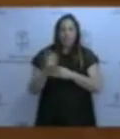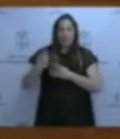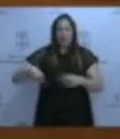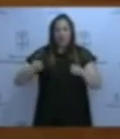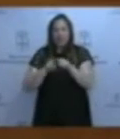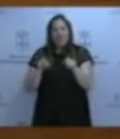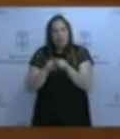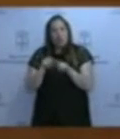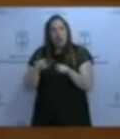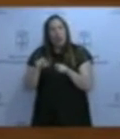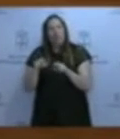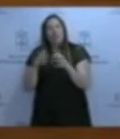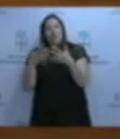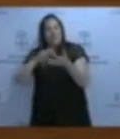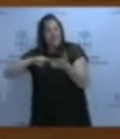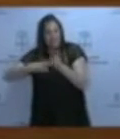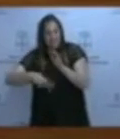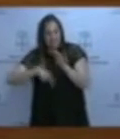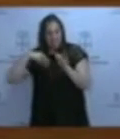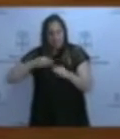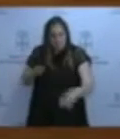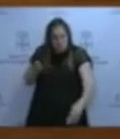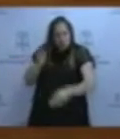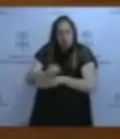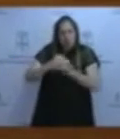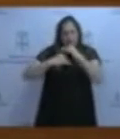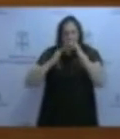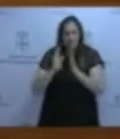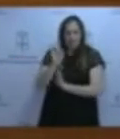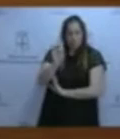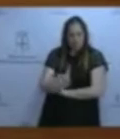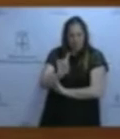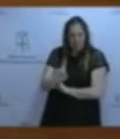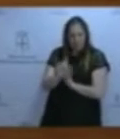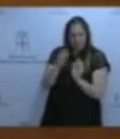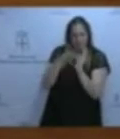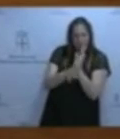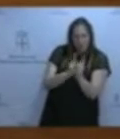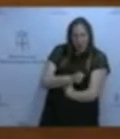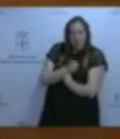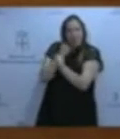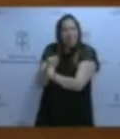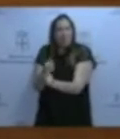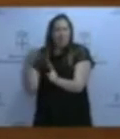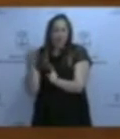sistema. Una mayor inversión en la atención primaria incide directamente